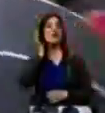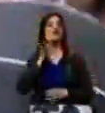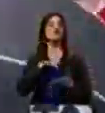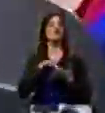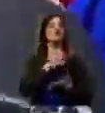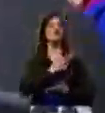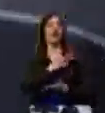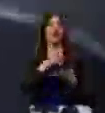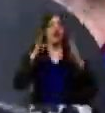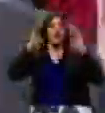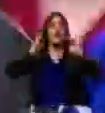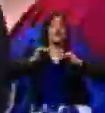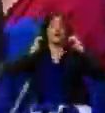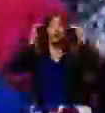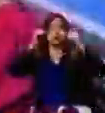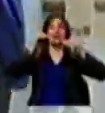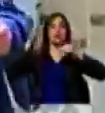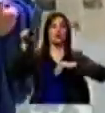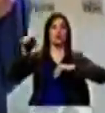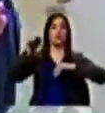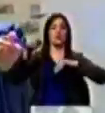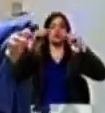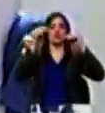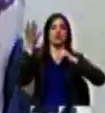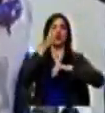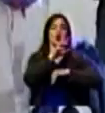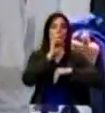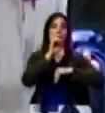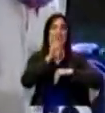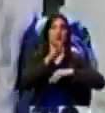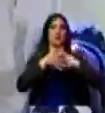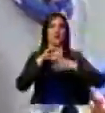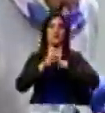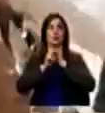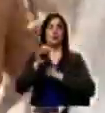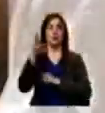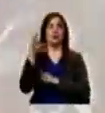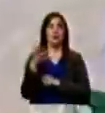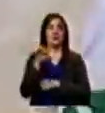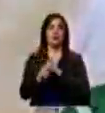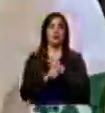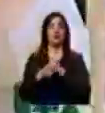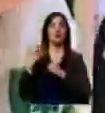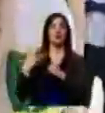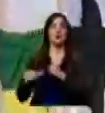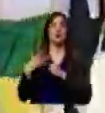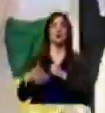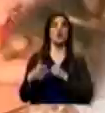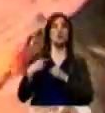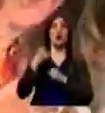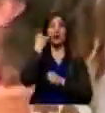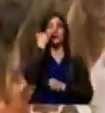activista franco-brasileña que vivió en Ecuador desde el 2004 hasta el 2015, año en que cayó en desgracia por exponer junto a